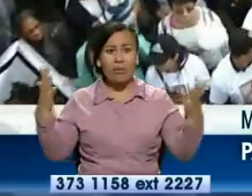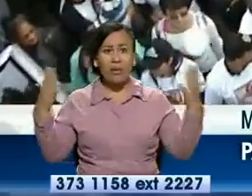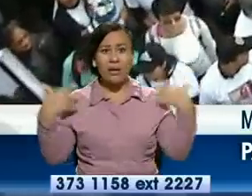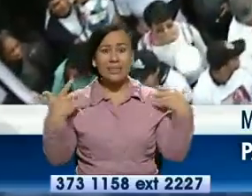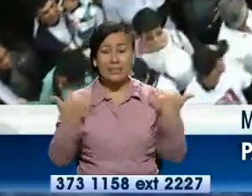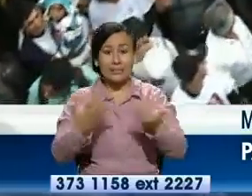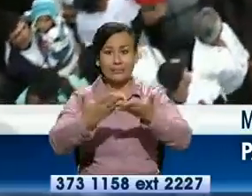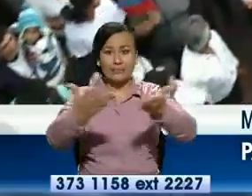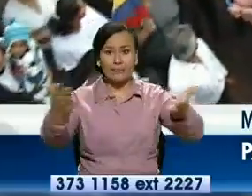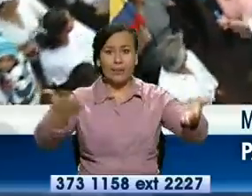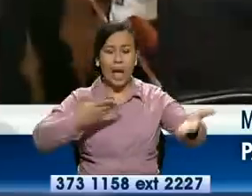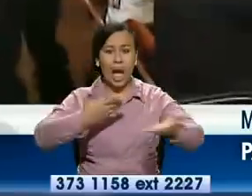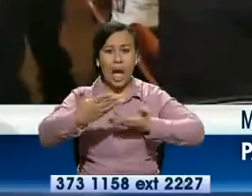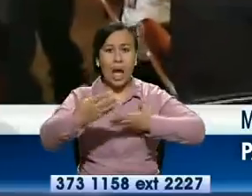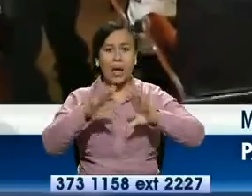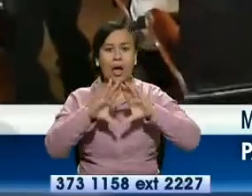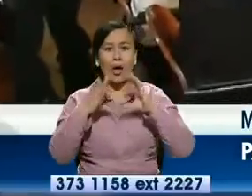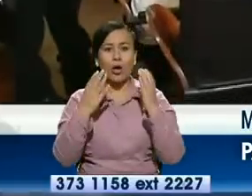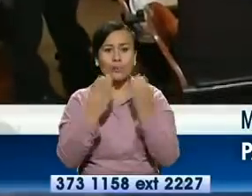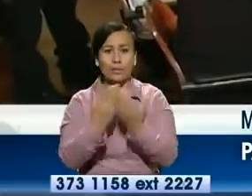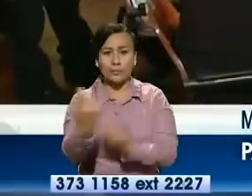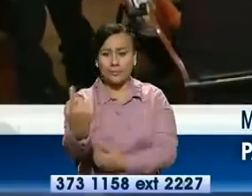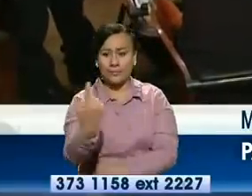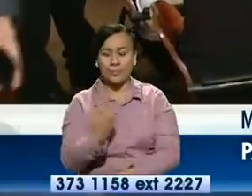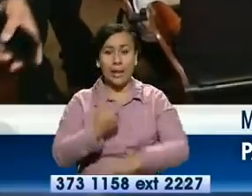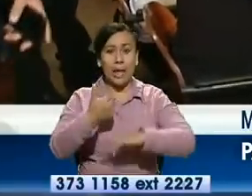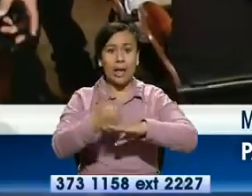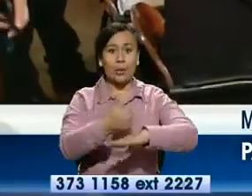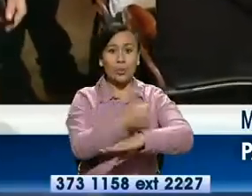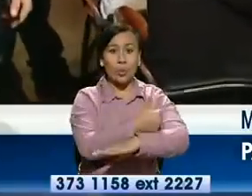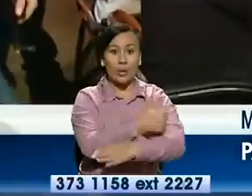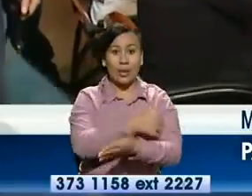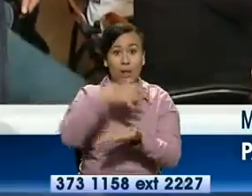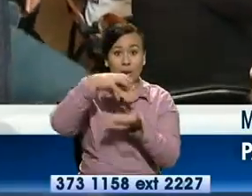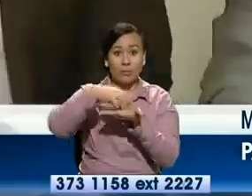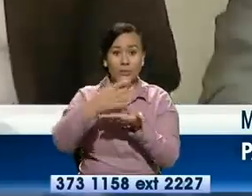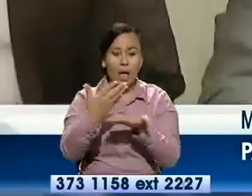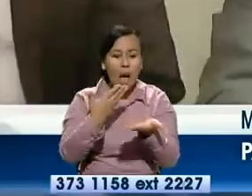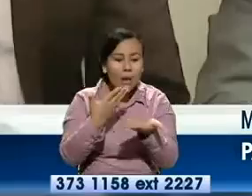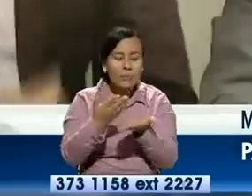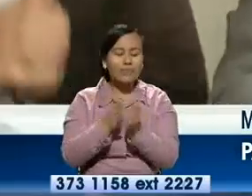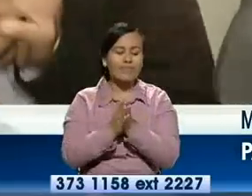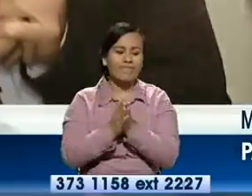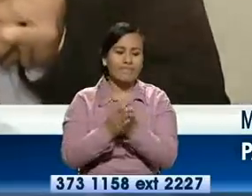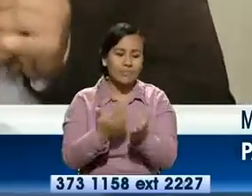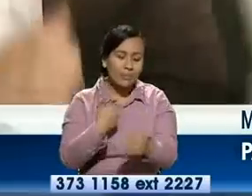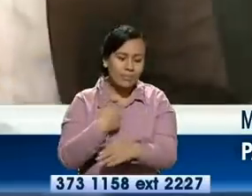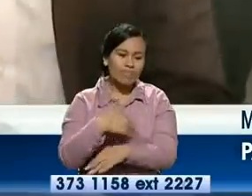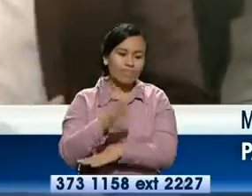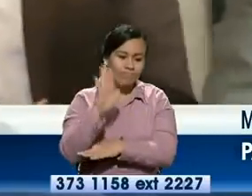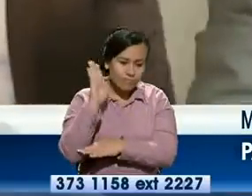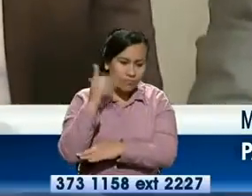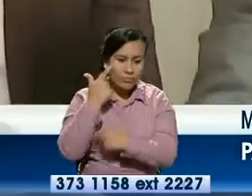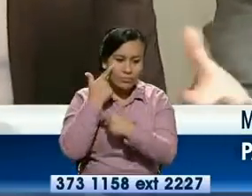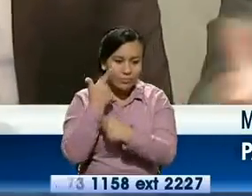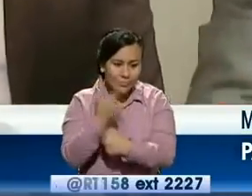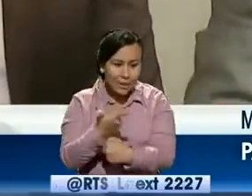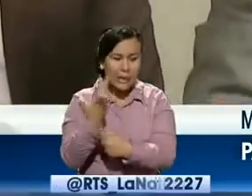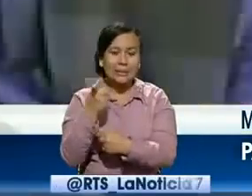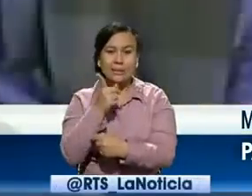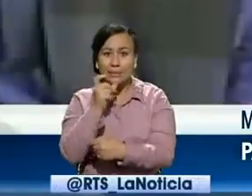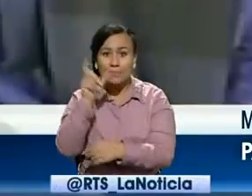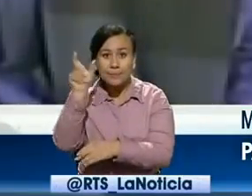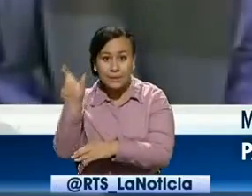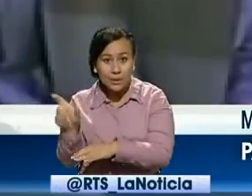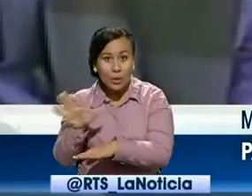para recibir a una comisión. Las autoridades provinciales escucharon las peticiones y se comprometieron a vigilar de cerca que el responsable